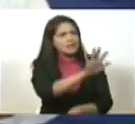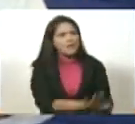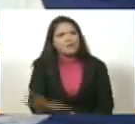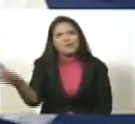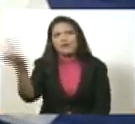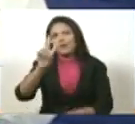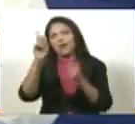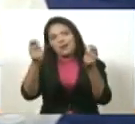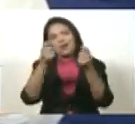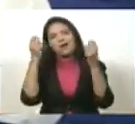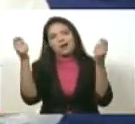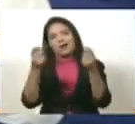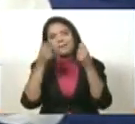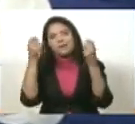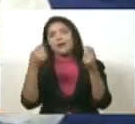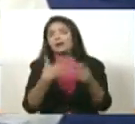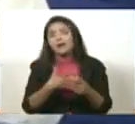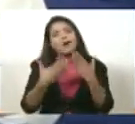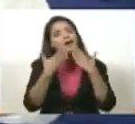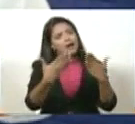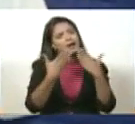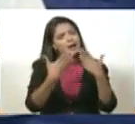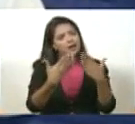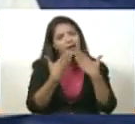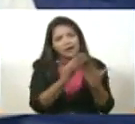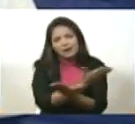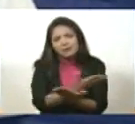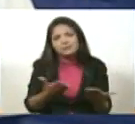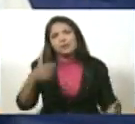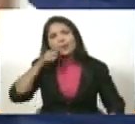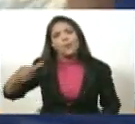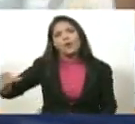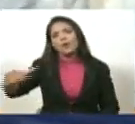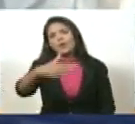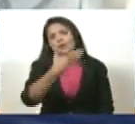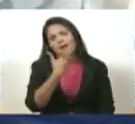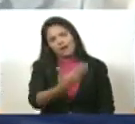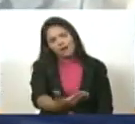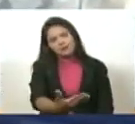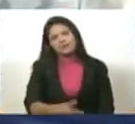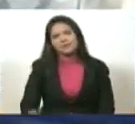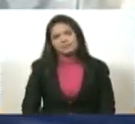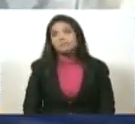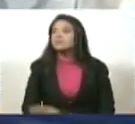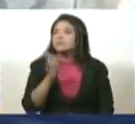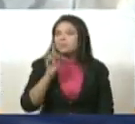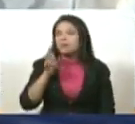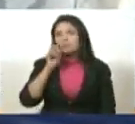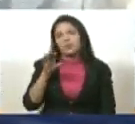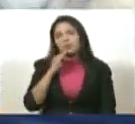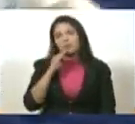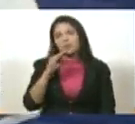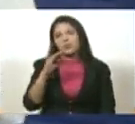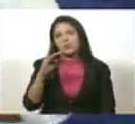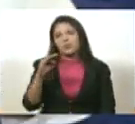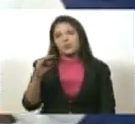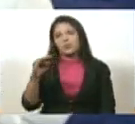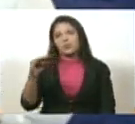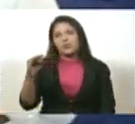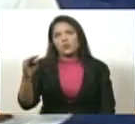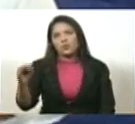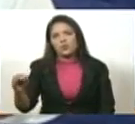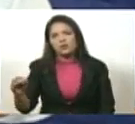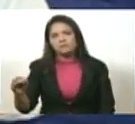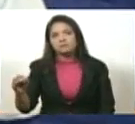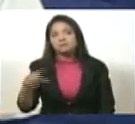esta campaña, y eso lo queremos agradecer a todo el pueblo valiente. También el silencio de una